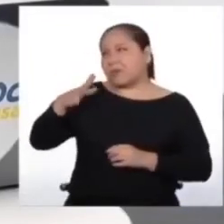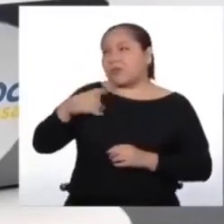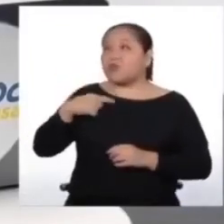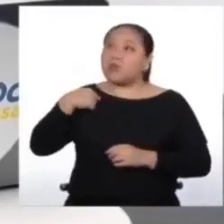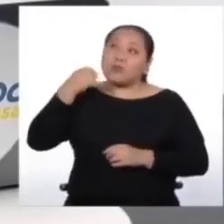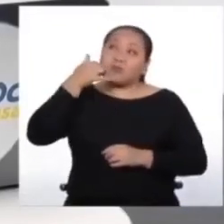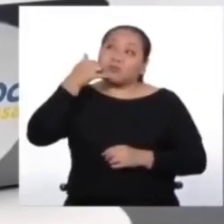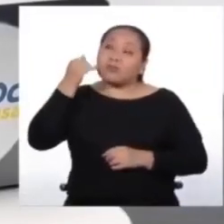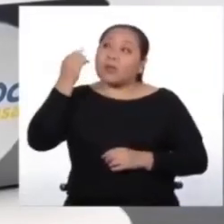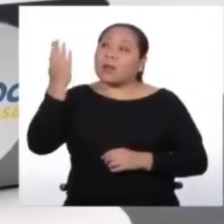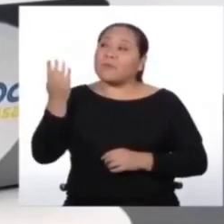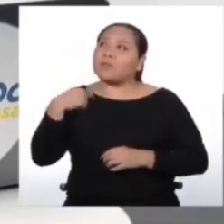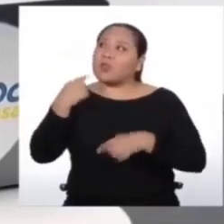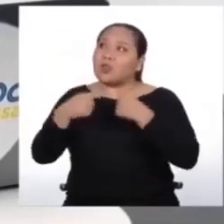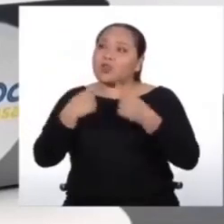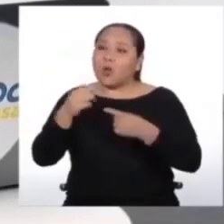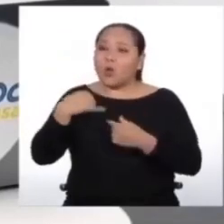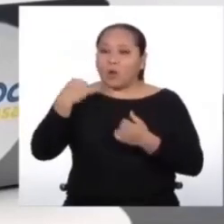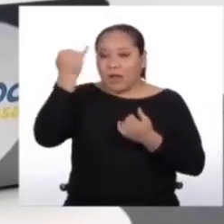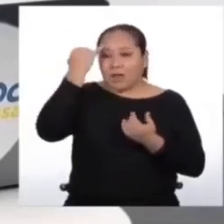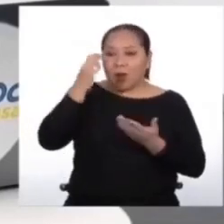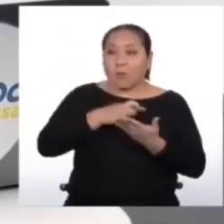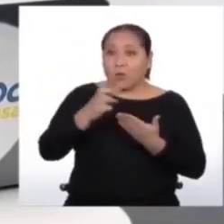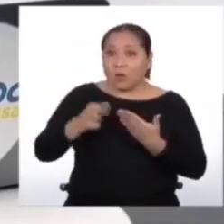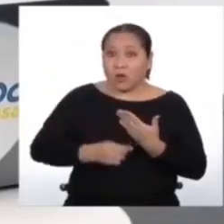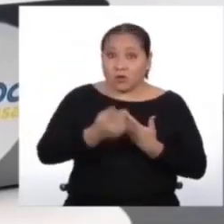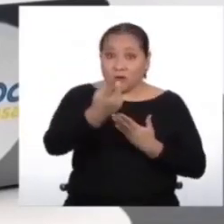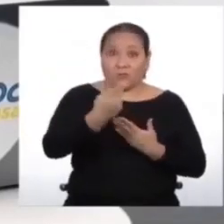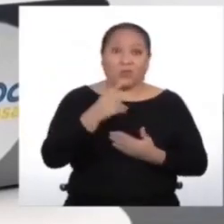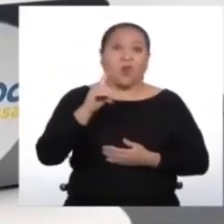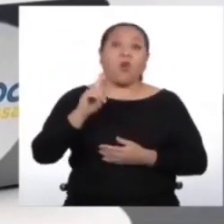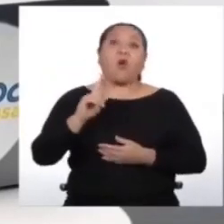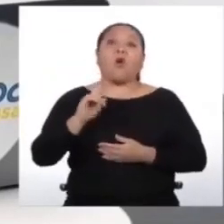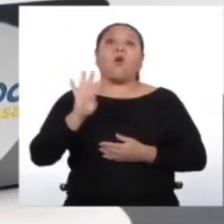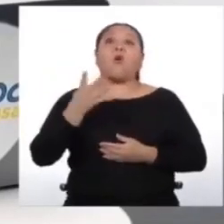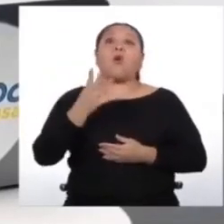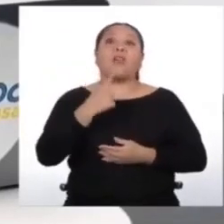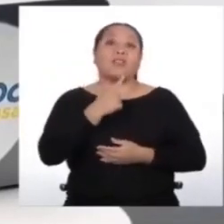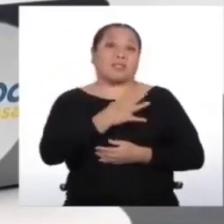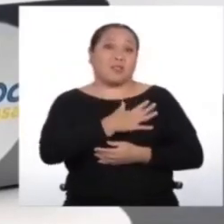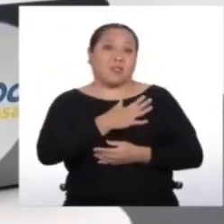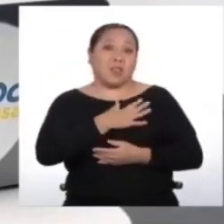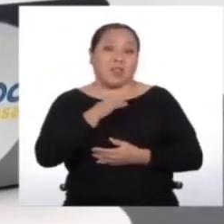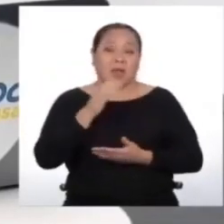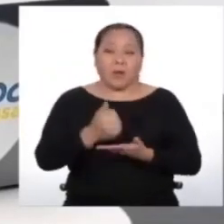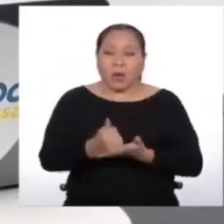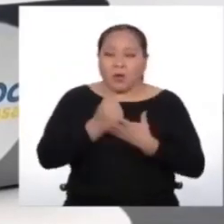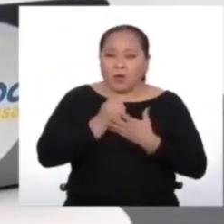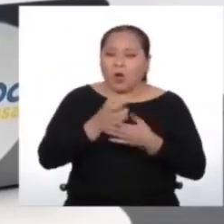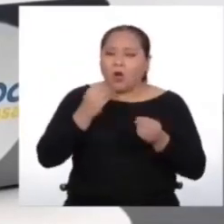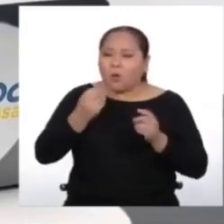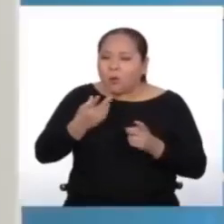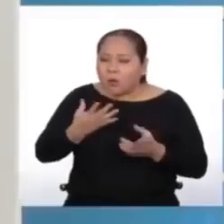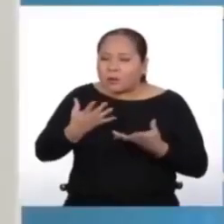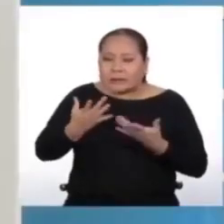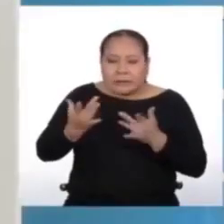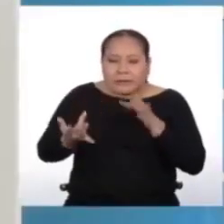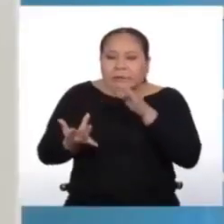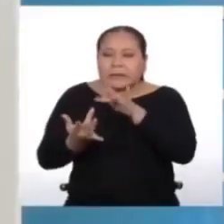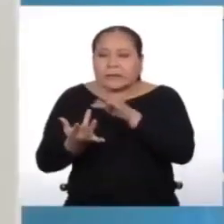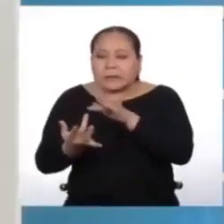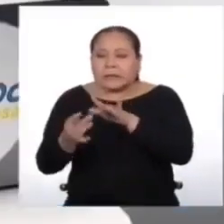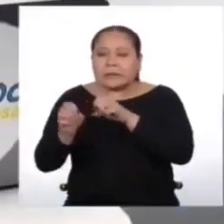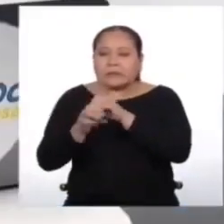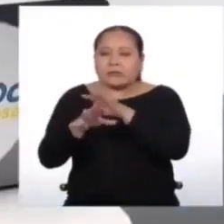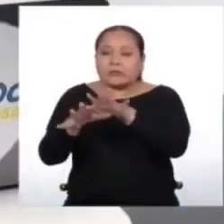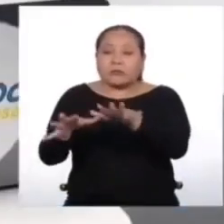porque quiero contarle un proyecto que tengo con los chicos y chicas de cuarto de secundaria y que me ayude a estimar el impacto que podría tener. A ver,